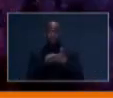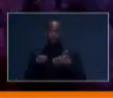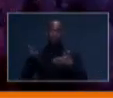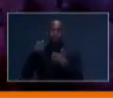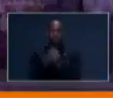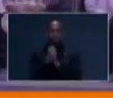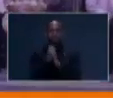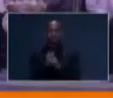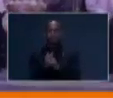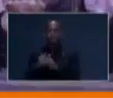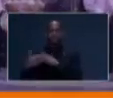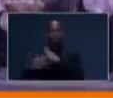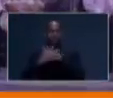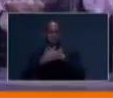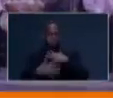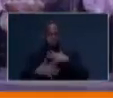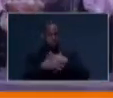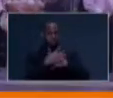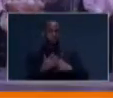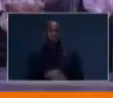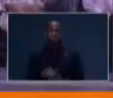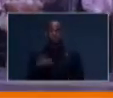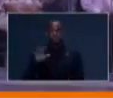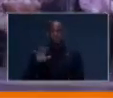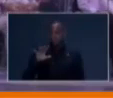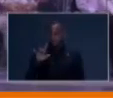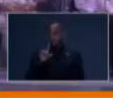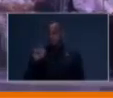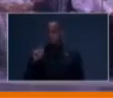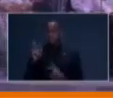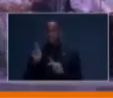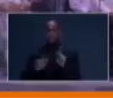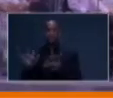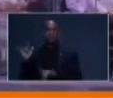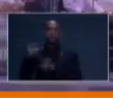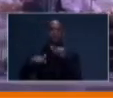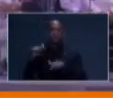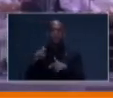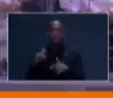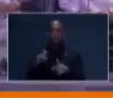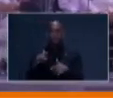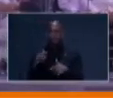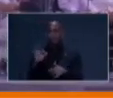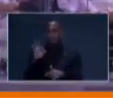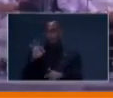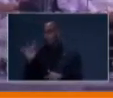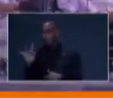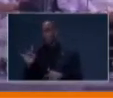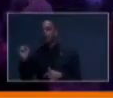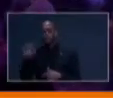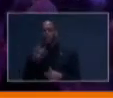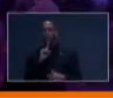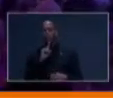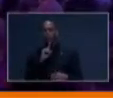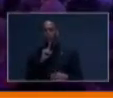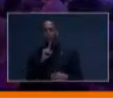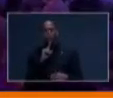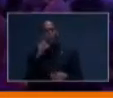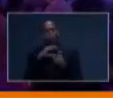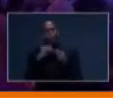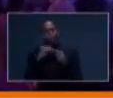abinader el presidente quien la tiene de fondo como in como en seis o ocho pantallas gigantes que habían hay inmensas